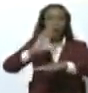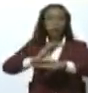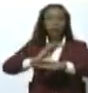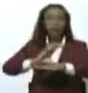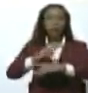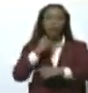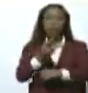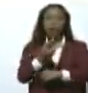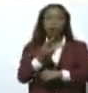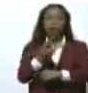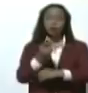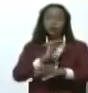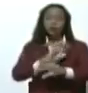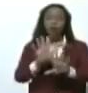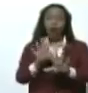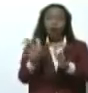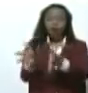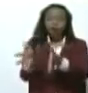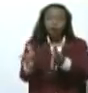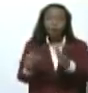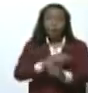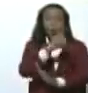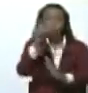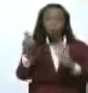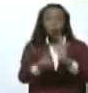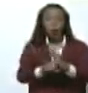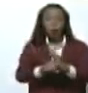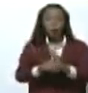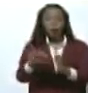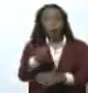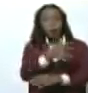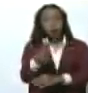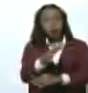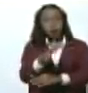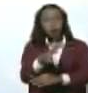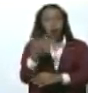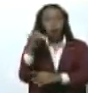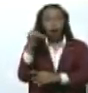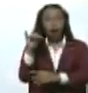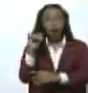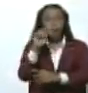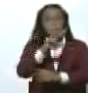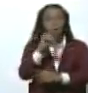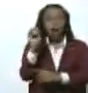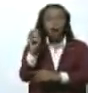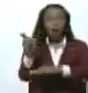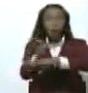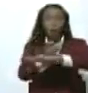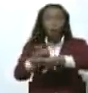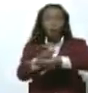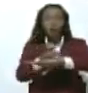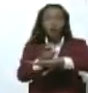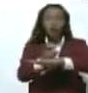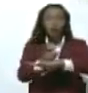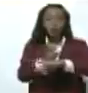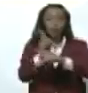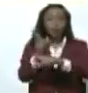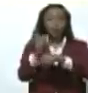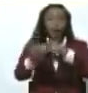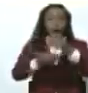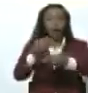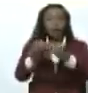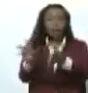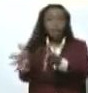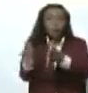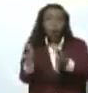dicho los ganadores en total, al menos lo que son 20 gobernaciones han sido ganadas por